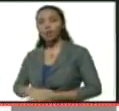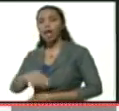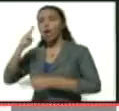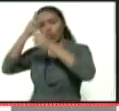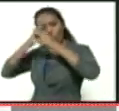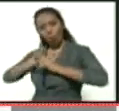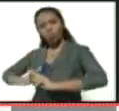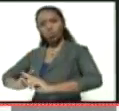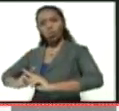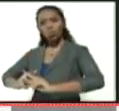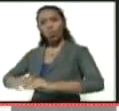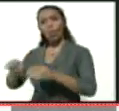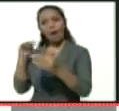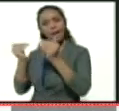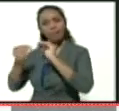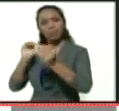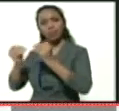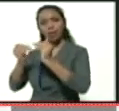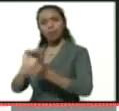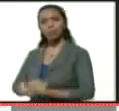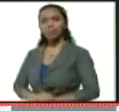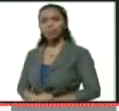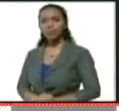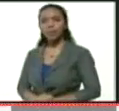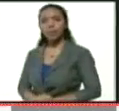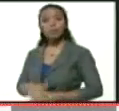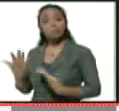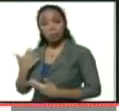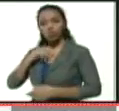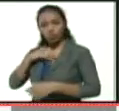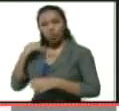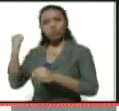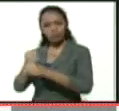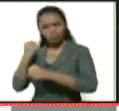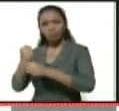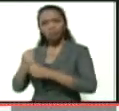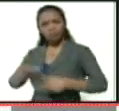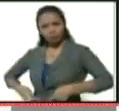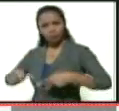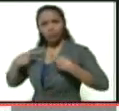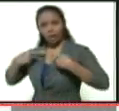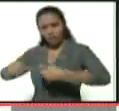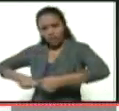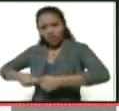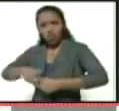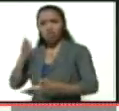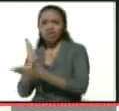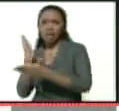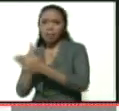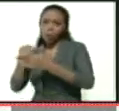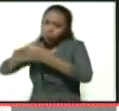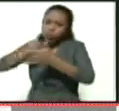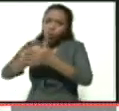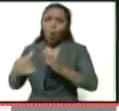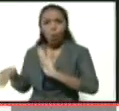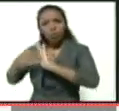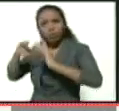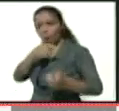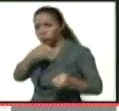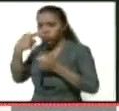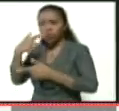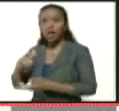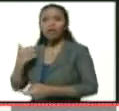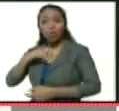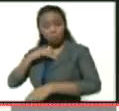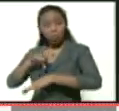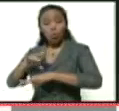honor, de ética, que hemos dedicado nuestra vida desde siempre a luchar contra las mafias. Me tocó